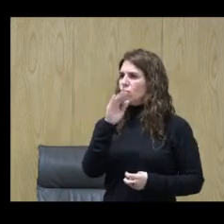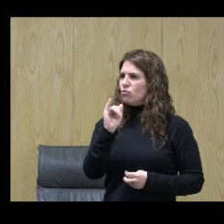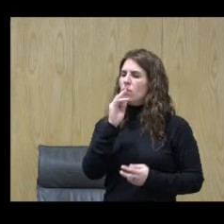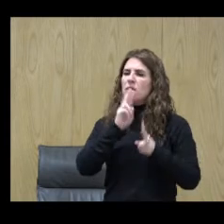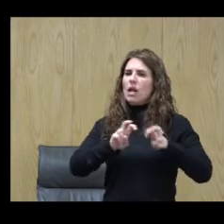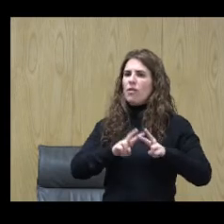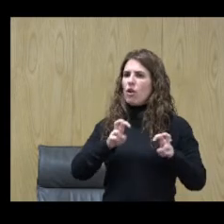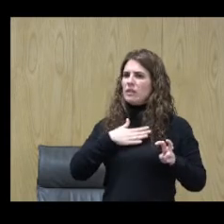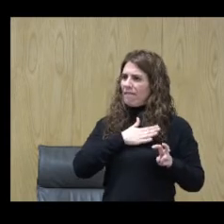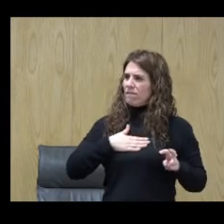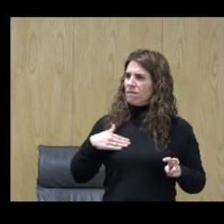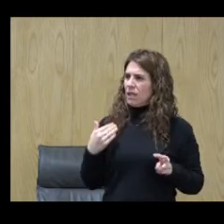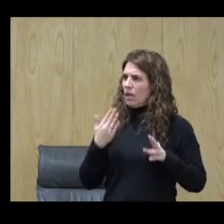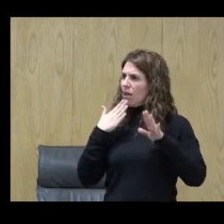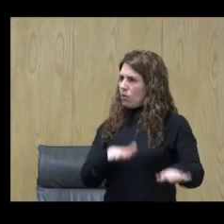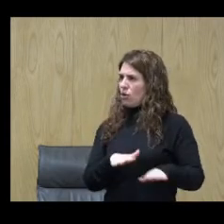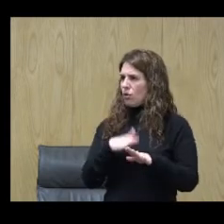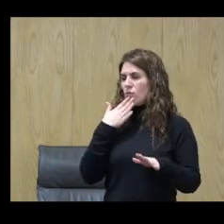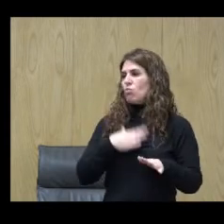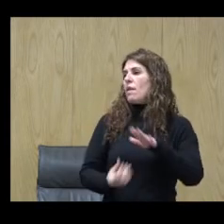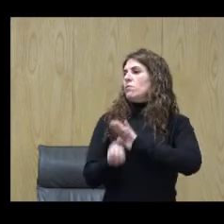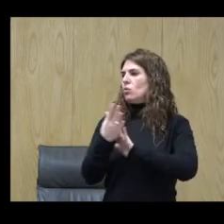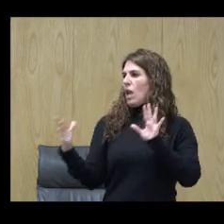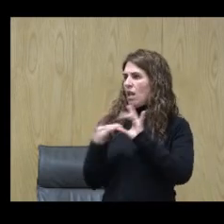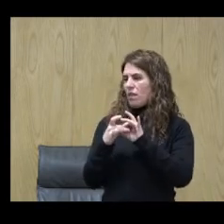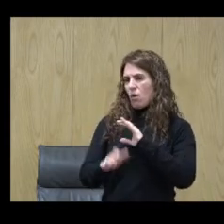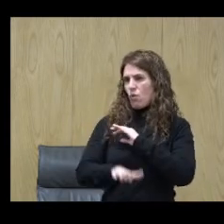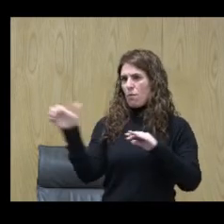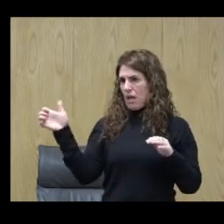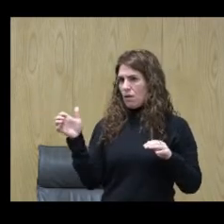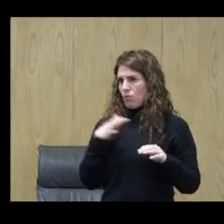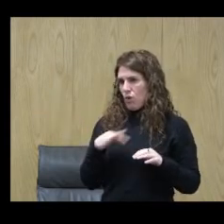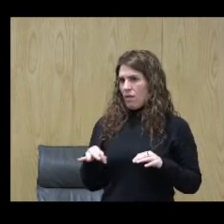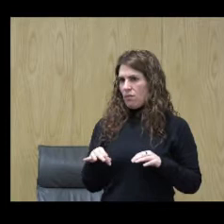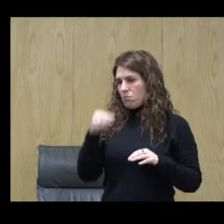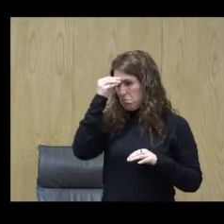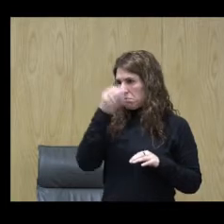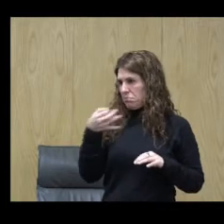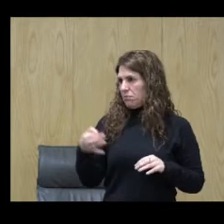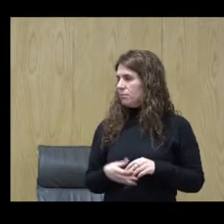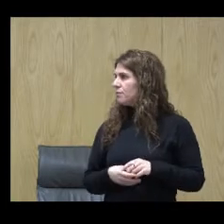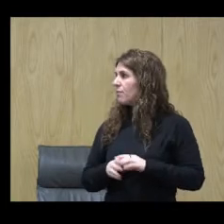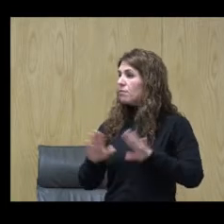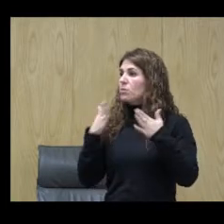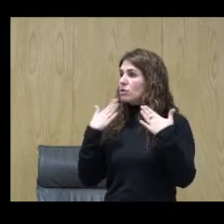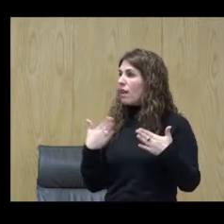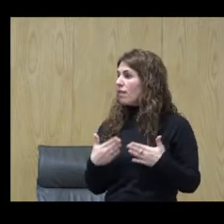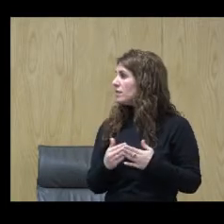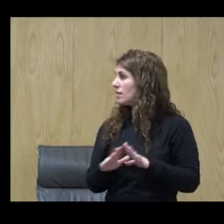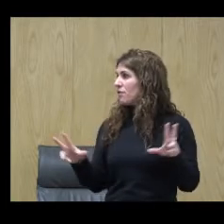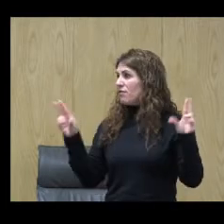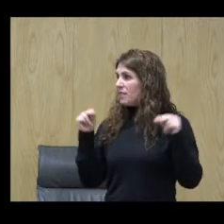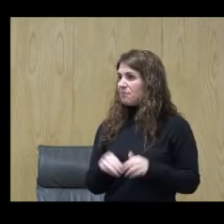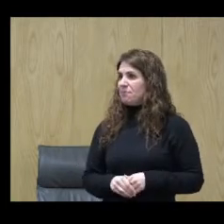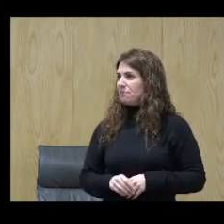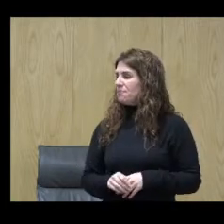bueno, pues también se podría fomentar por ahí una vía europea, que yo creo que también tendría mucho sentido. Y muchísimas gracias. Esto era todo lo que quería